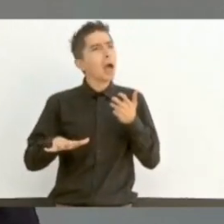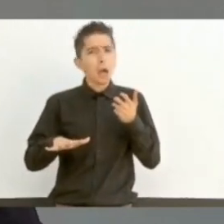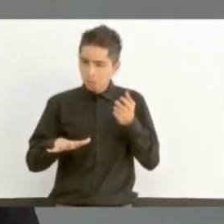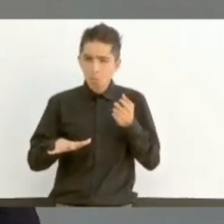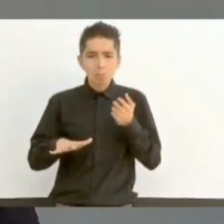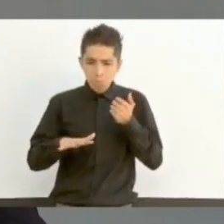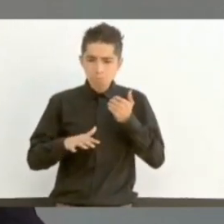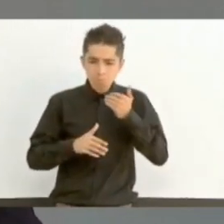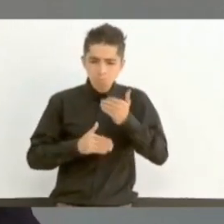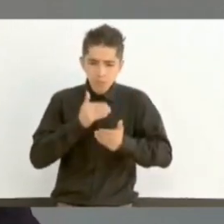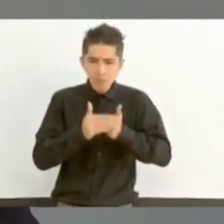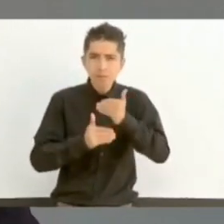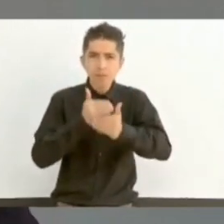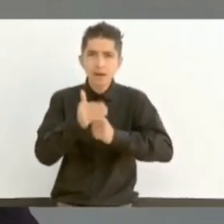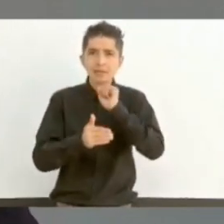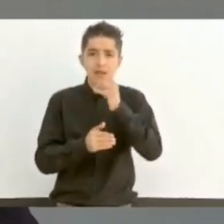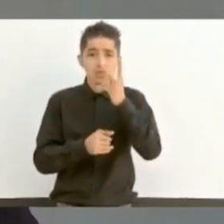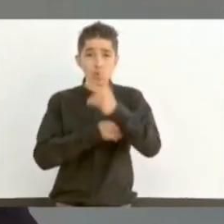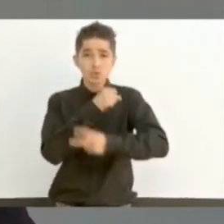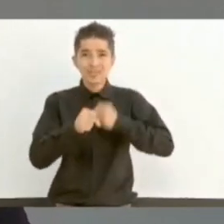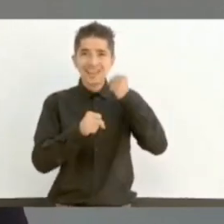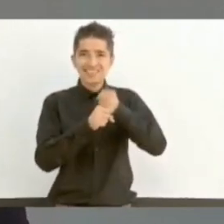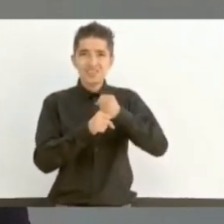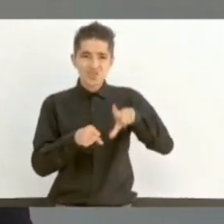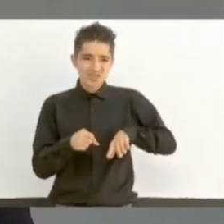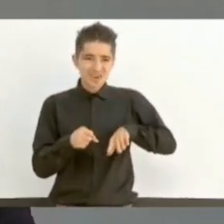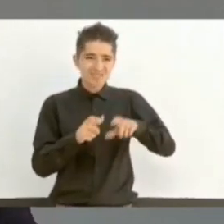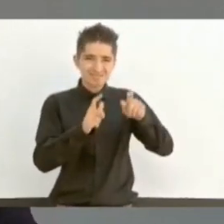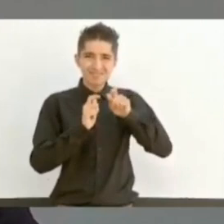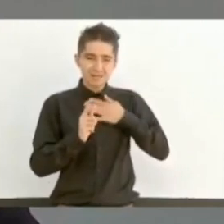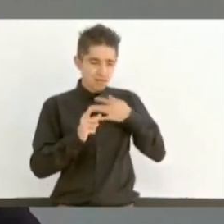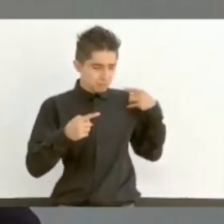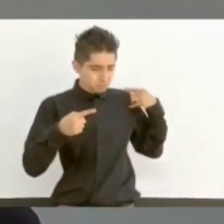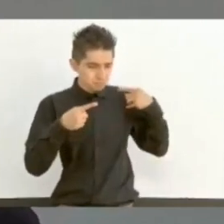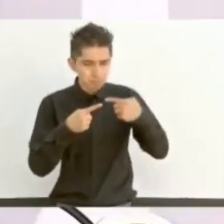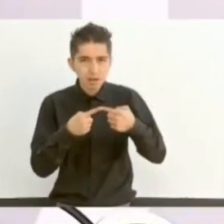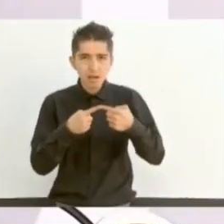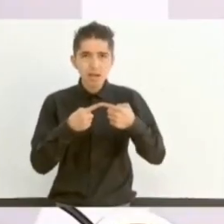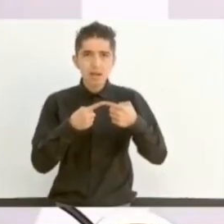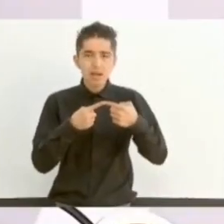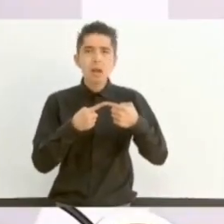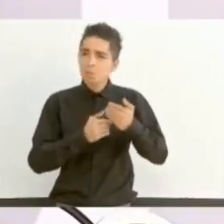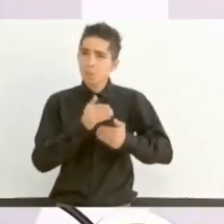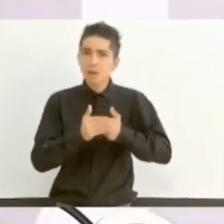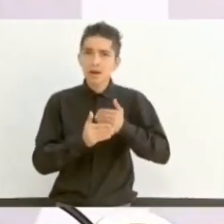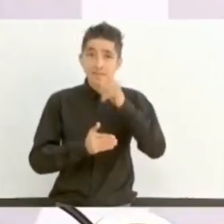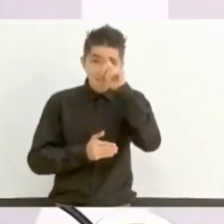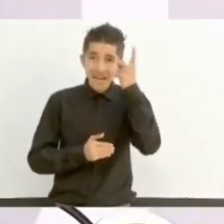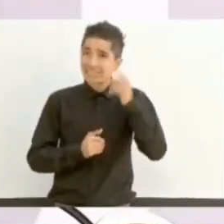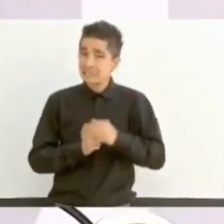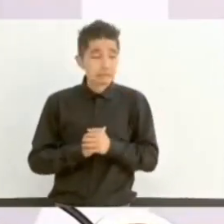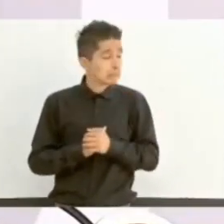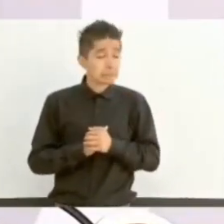avanzado en estos 2 años. No ha sido fácil